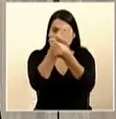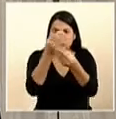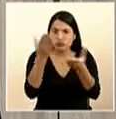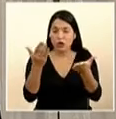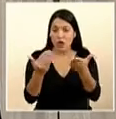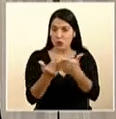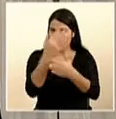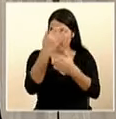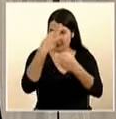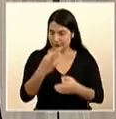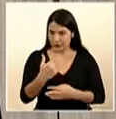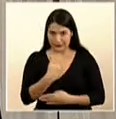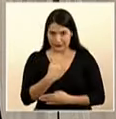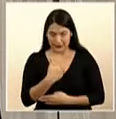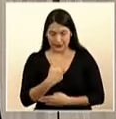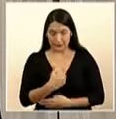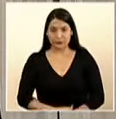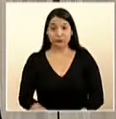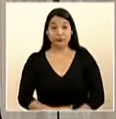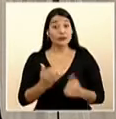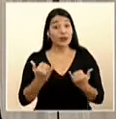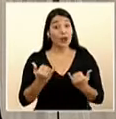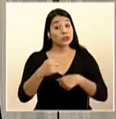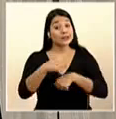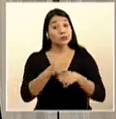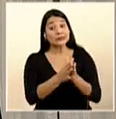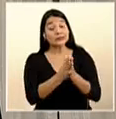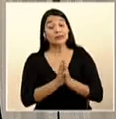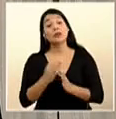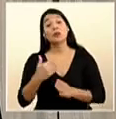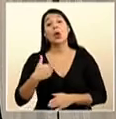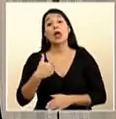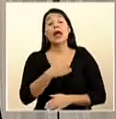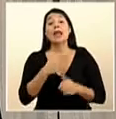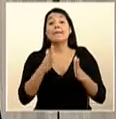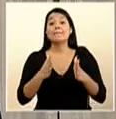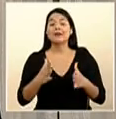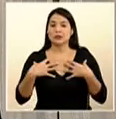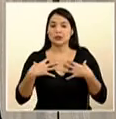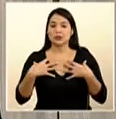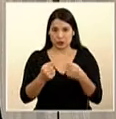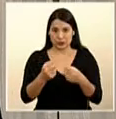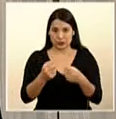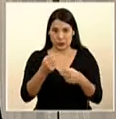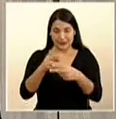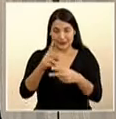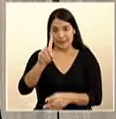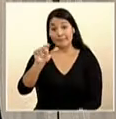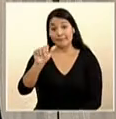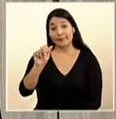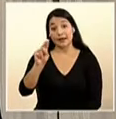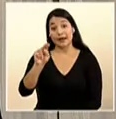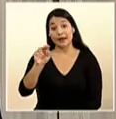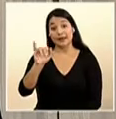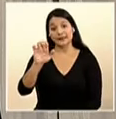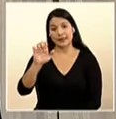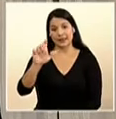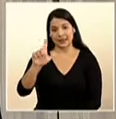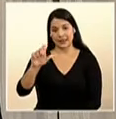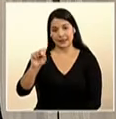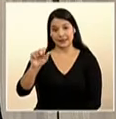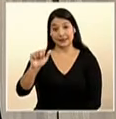medidas en este momento deseo pedirle al ministro de salud don daniel salas que se refiera a la actualización